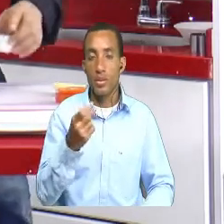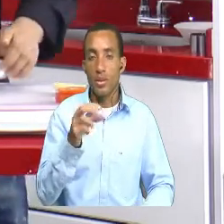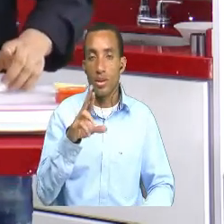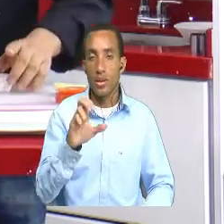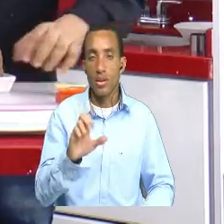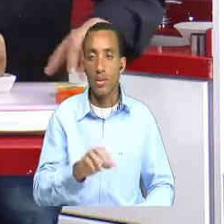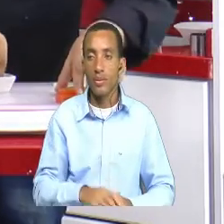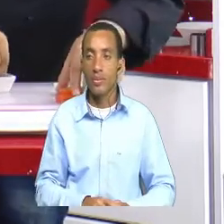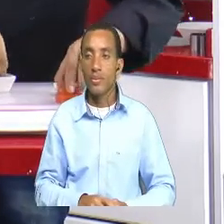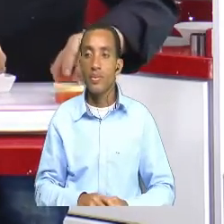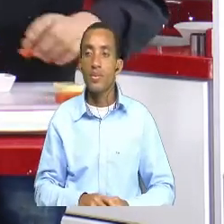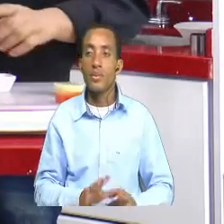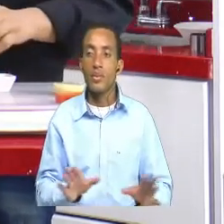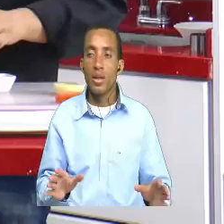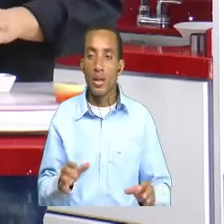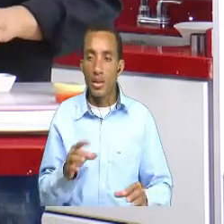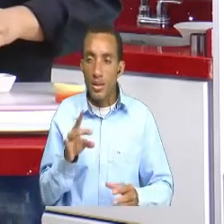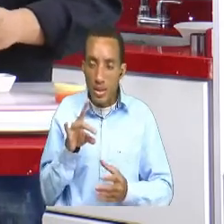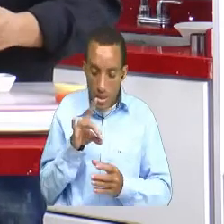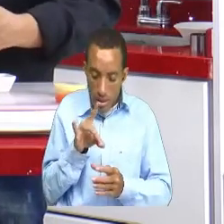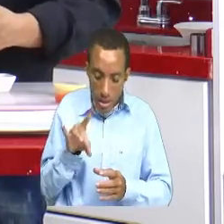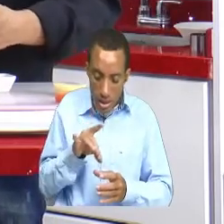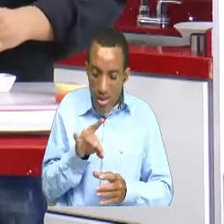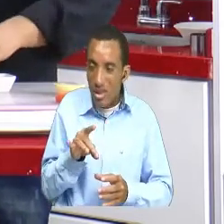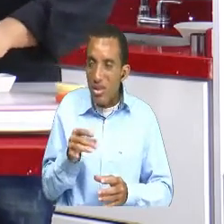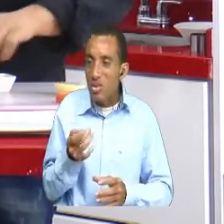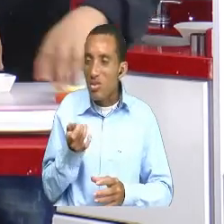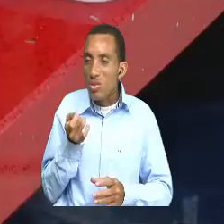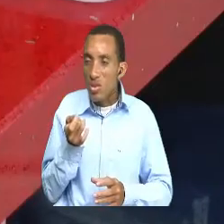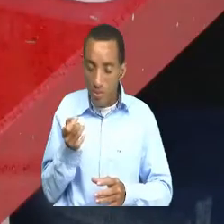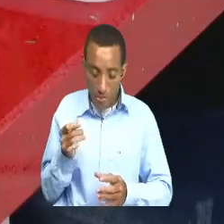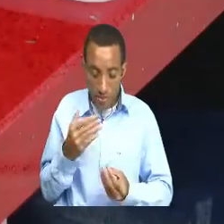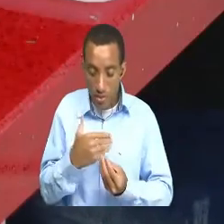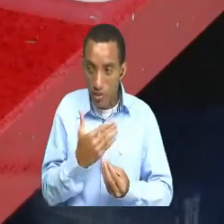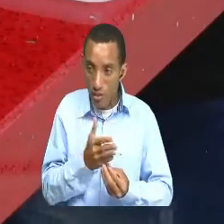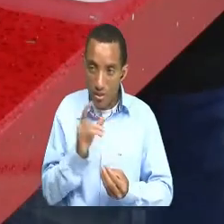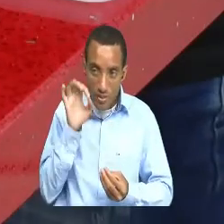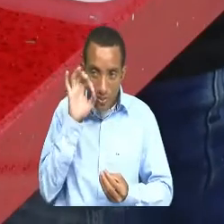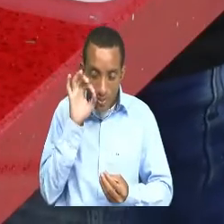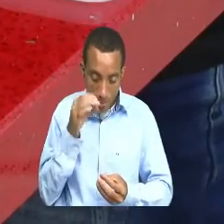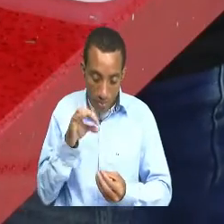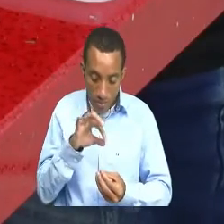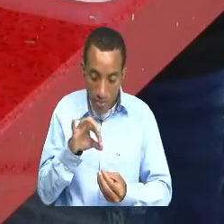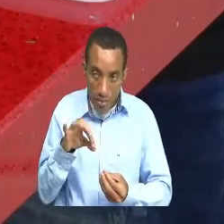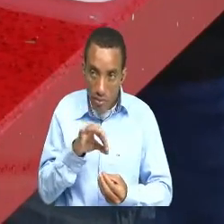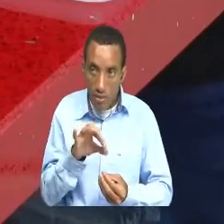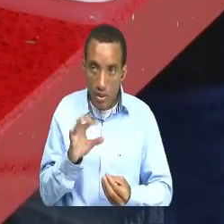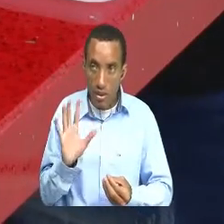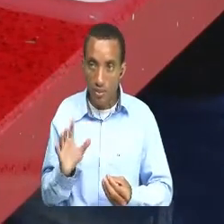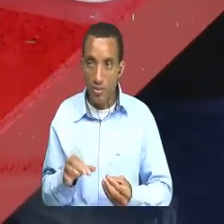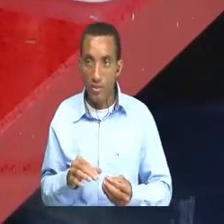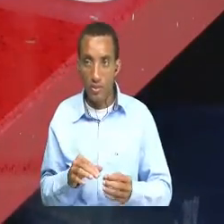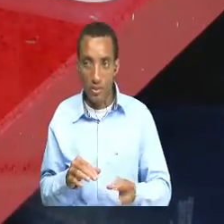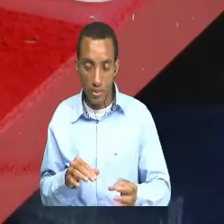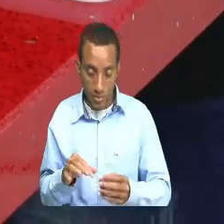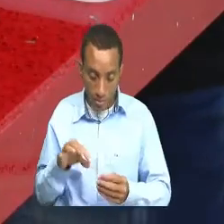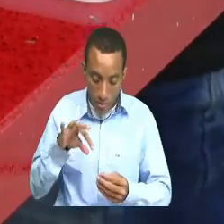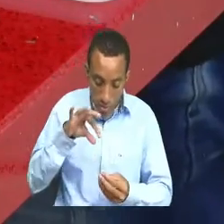un toquecito ligero de sal a nuestro tomate si necesita darle un toque de sabor si